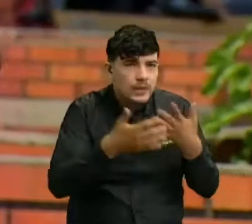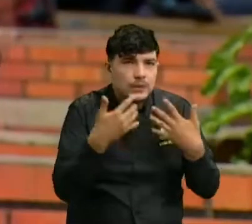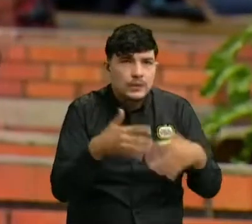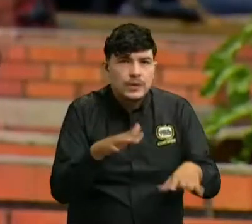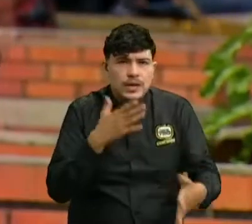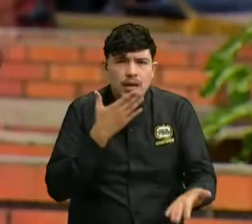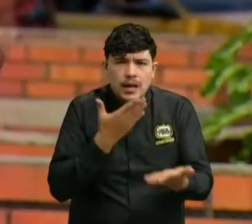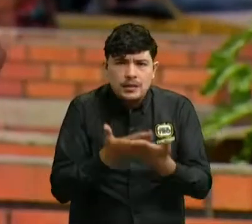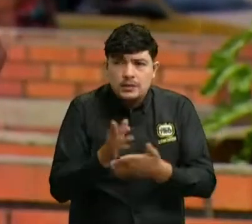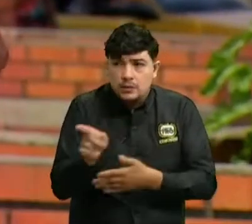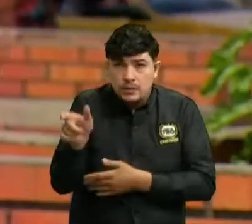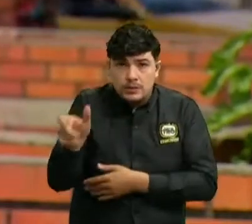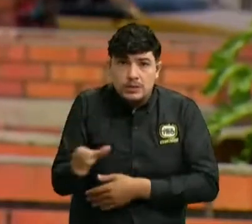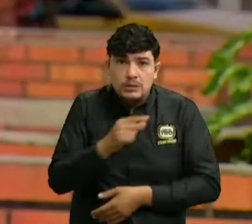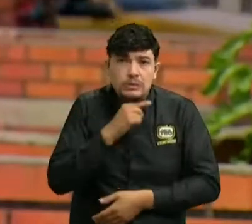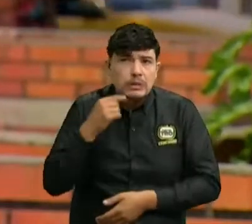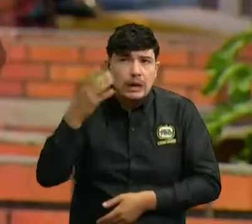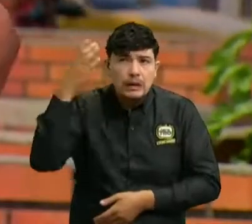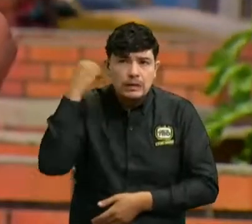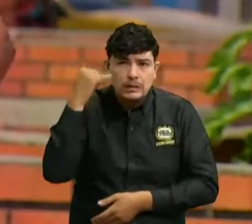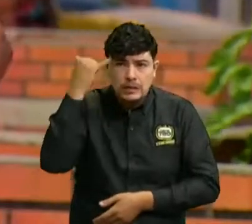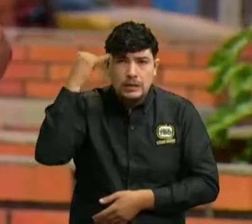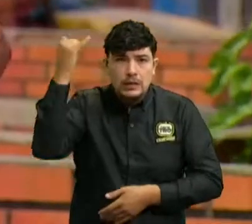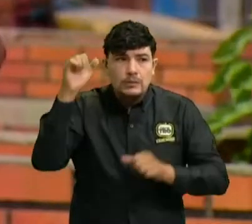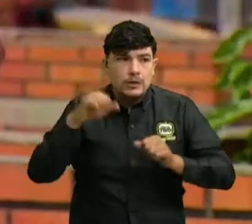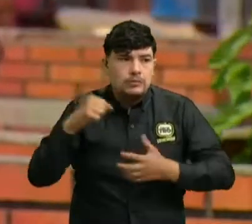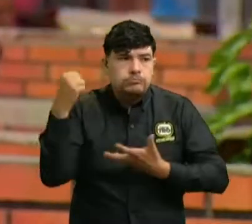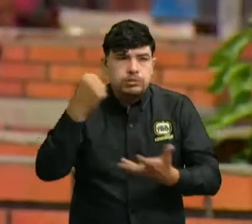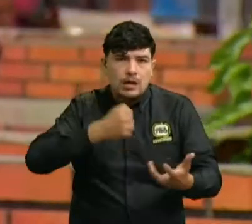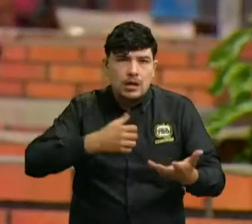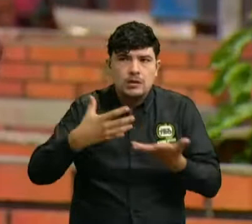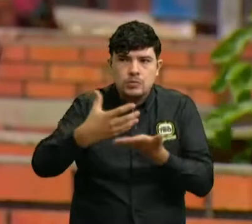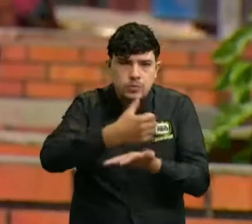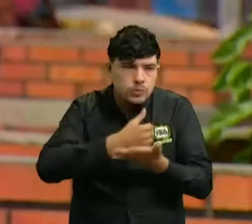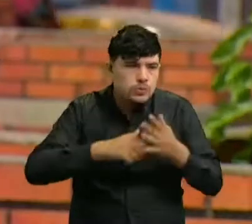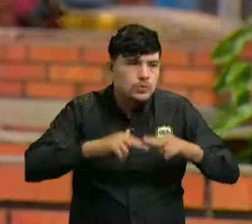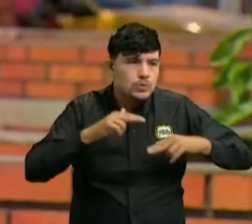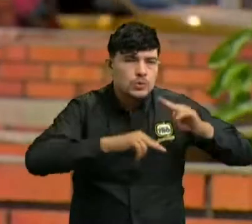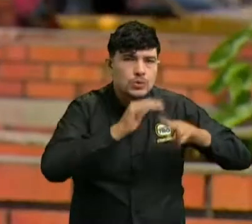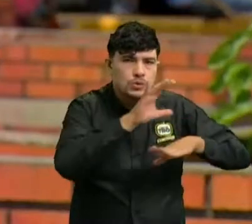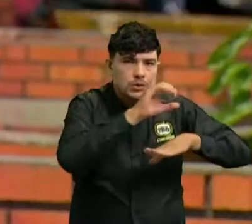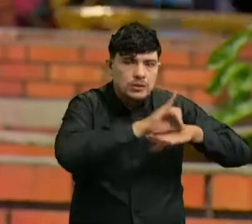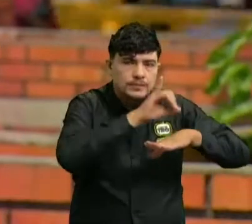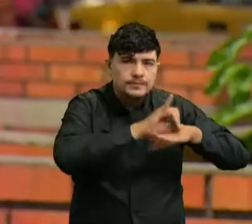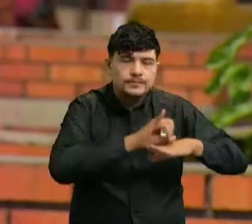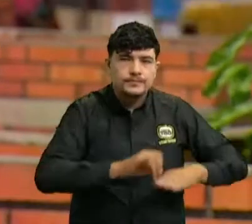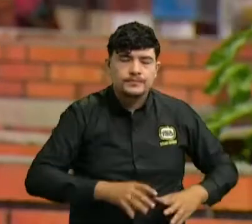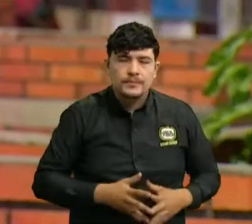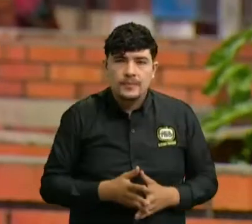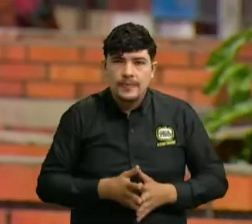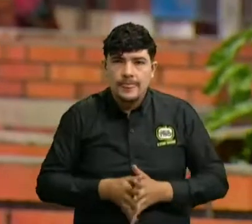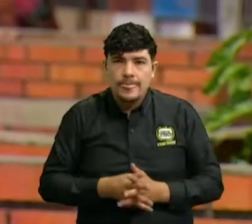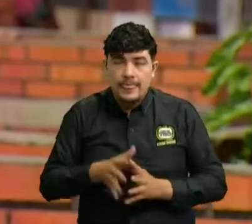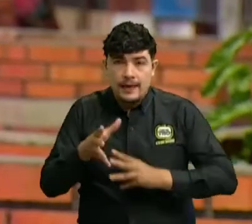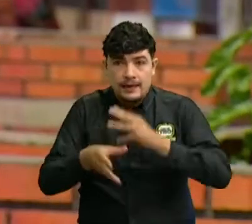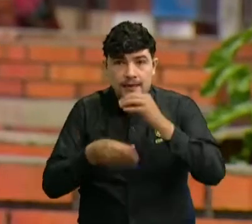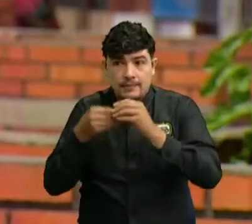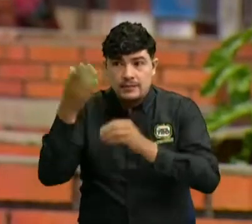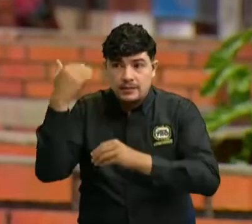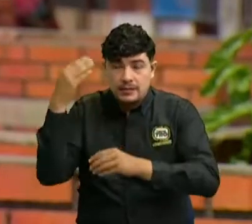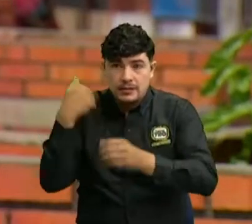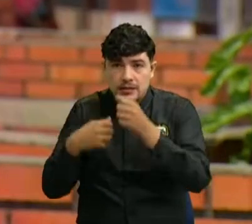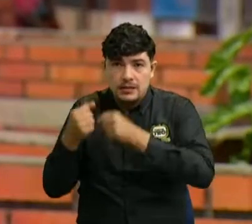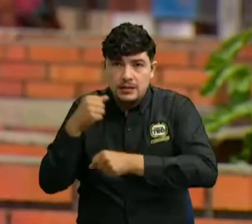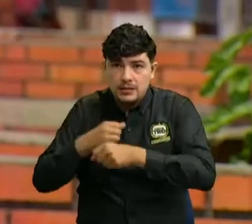iniciativa que tuvo para construir esta gran parroquia aquí en el centro de la Libertad. También por gestión de las juntas comunales